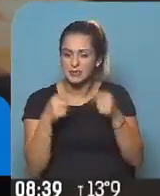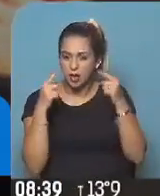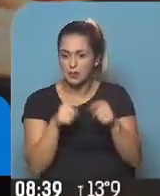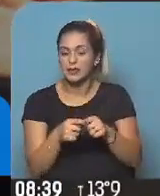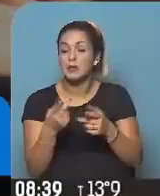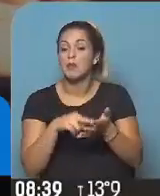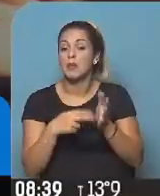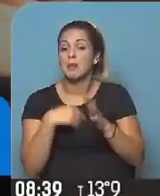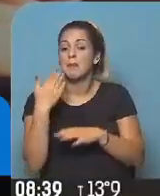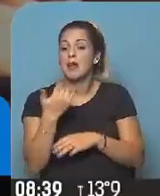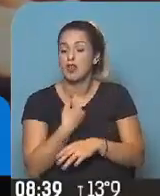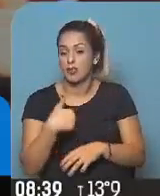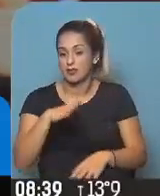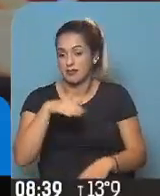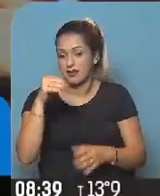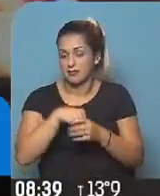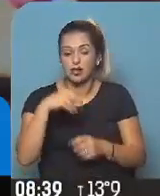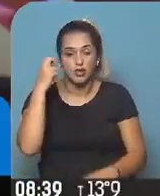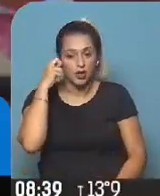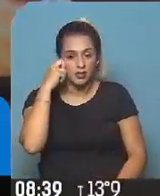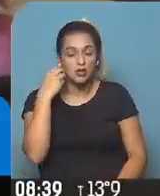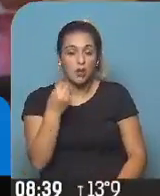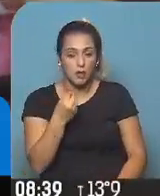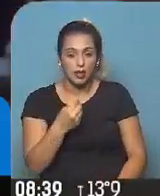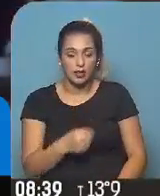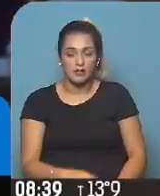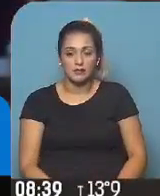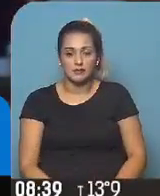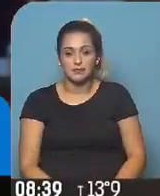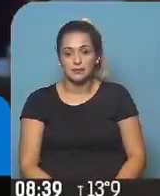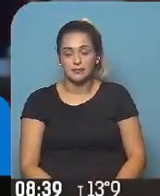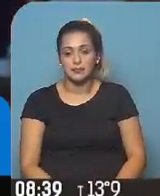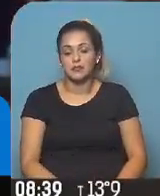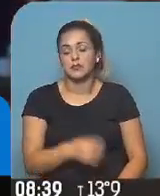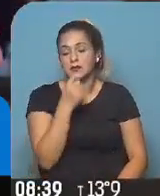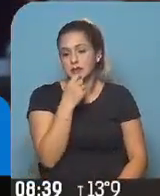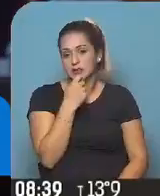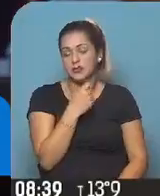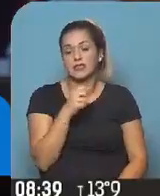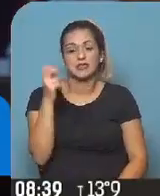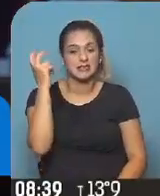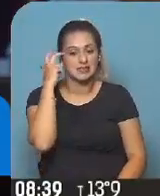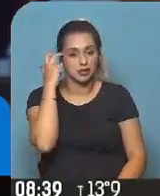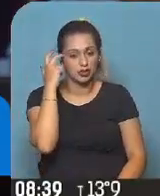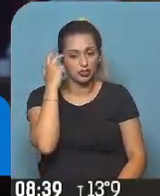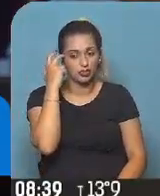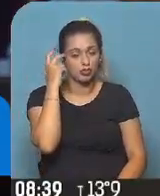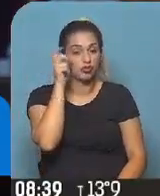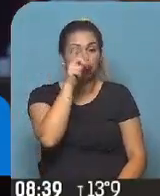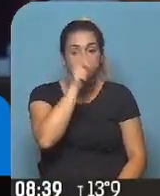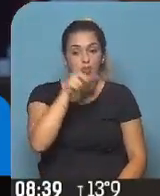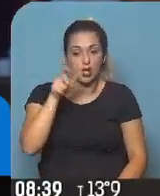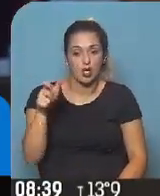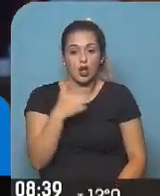el congreso a ver porque en la medida que si bien 18 gobernadores están dispuestos